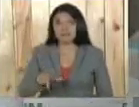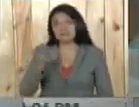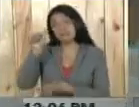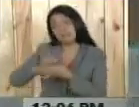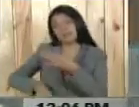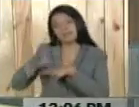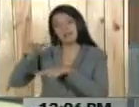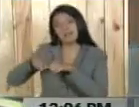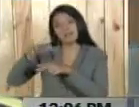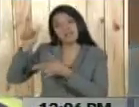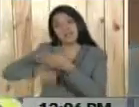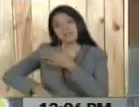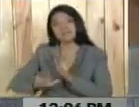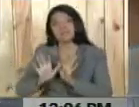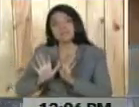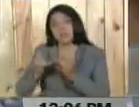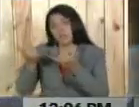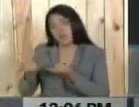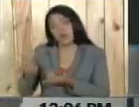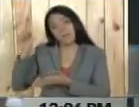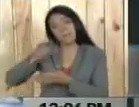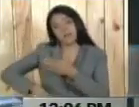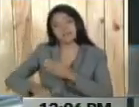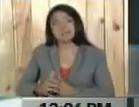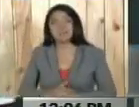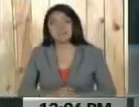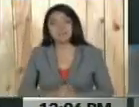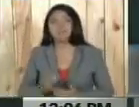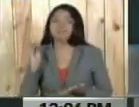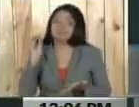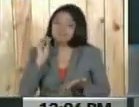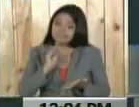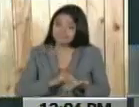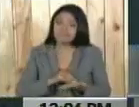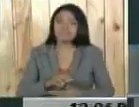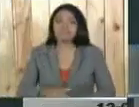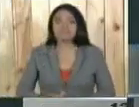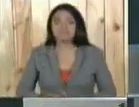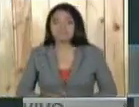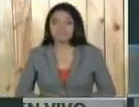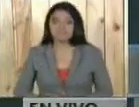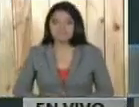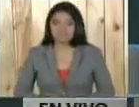por ahora, vacía nuevamente, vacía.